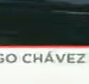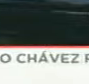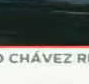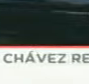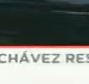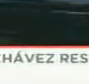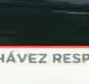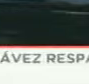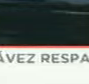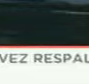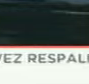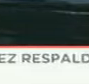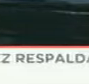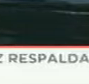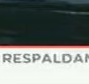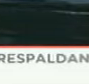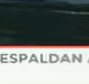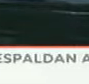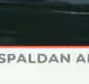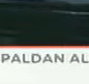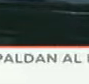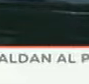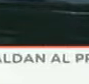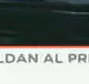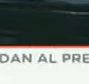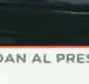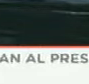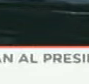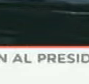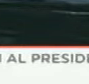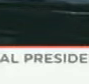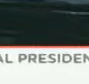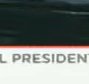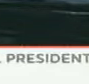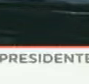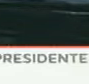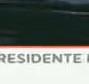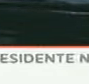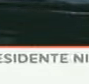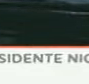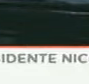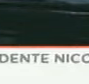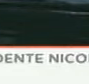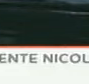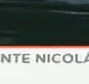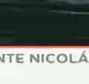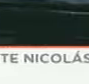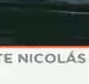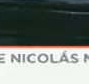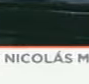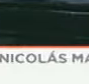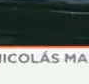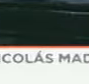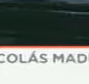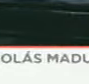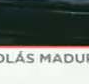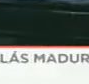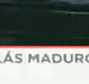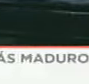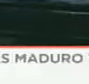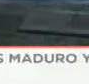Se mantiene activo el puesto de comando presidencial y a esta hora ofrece importantes declaraciones la vicepresidenta ejecutiva de la República, doctora